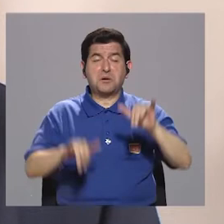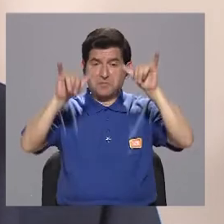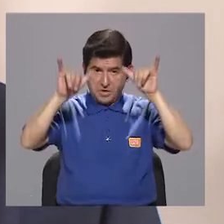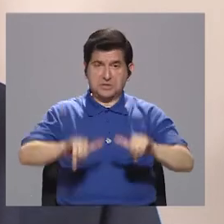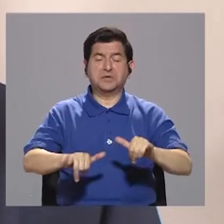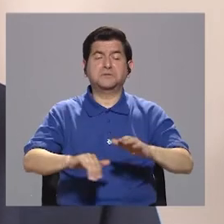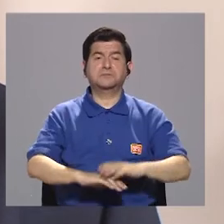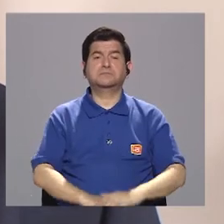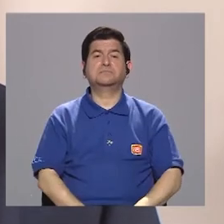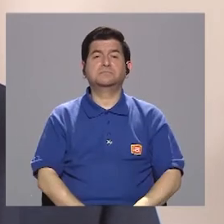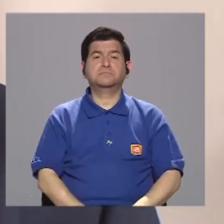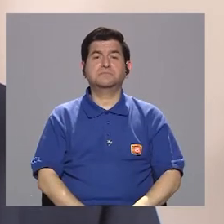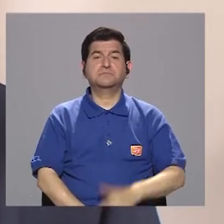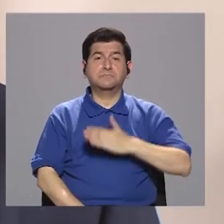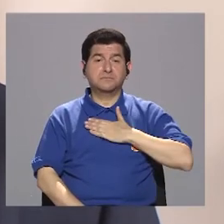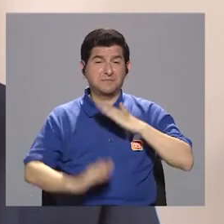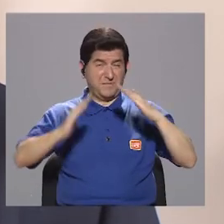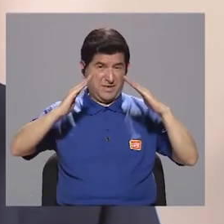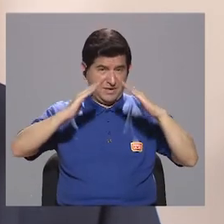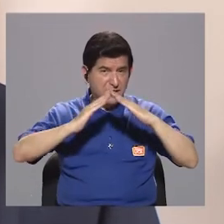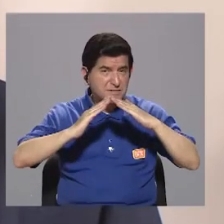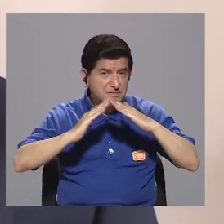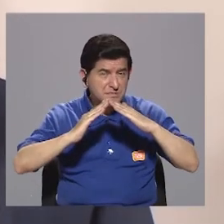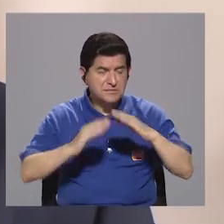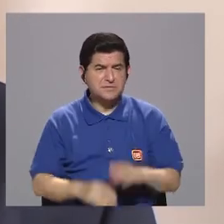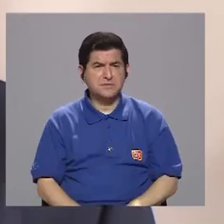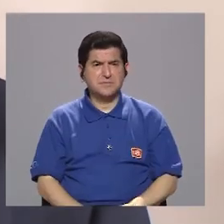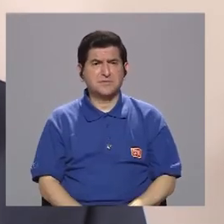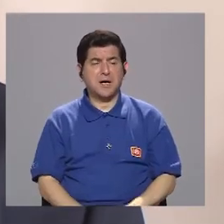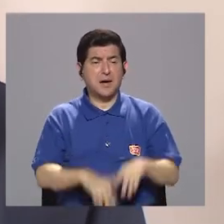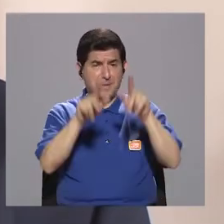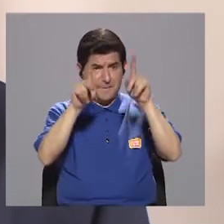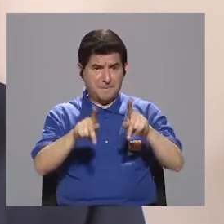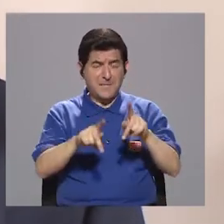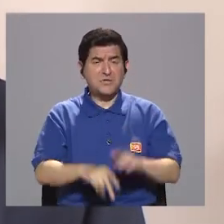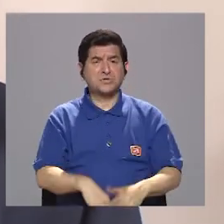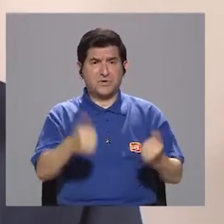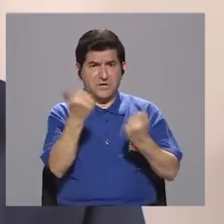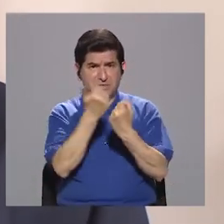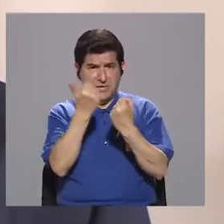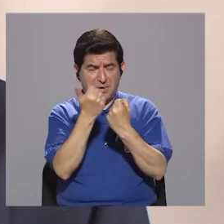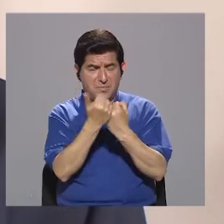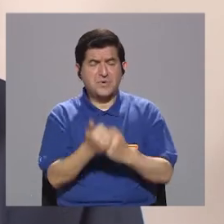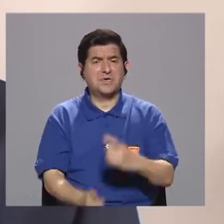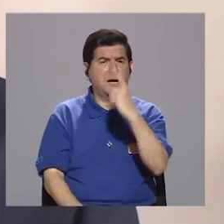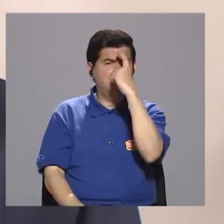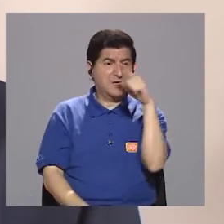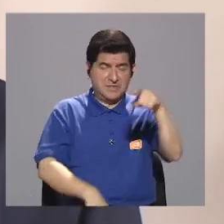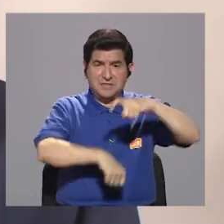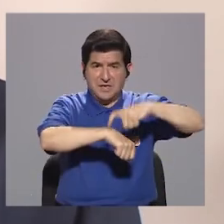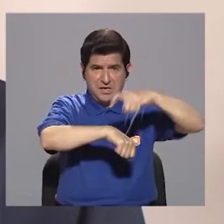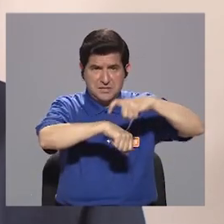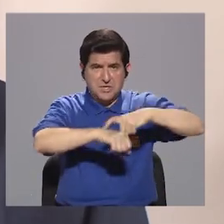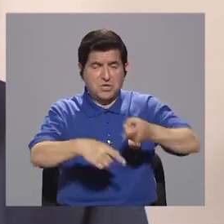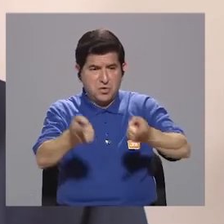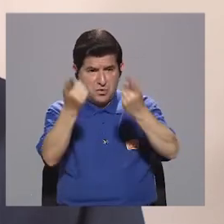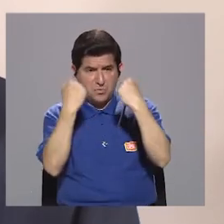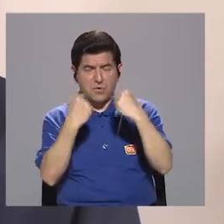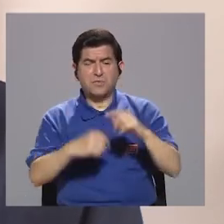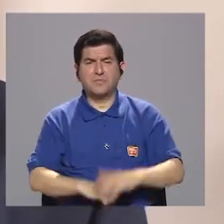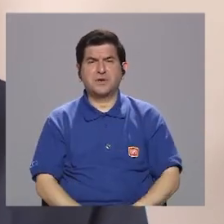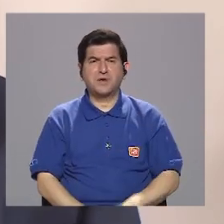Rica. Y en mi casa llegaba mucha de la gente calderonista de esa época, ¿verdad?, que